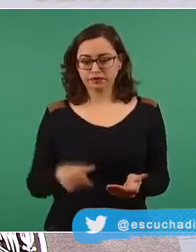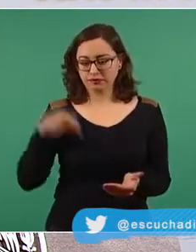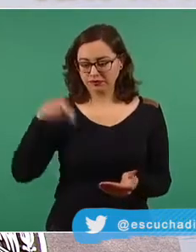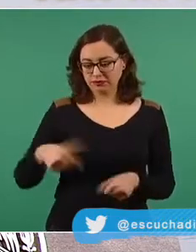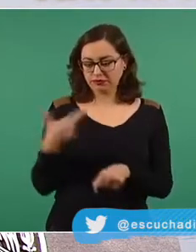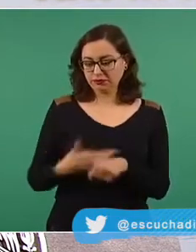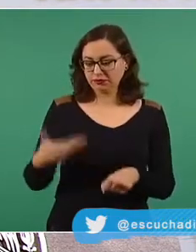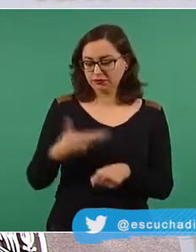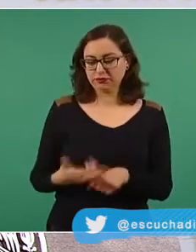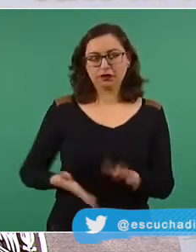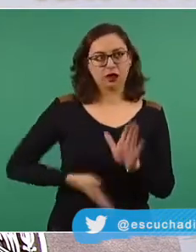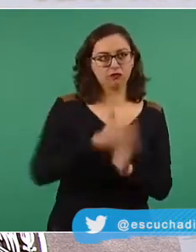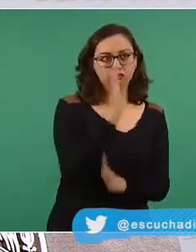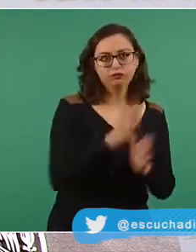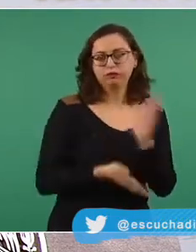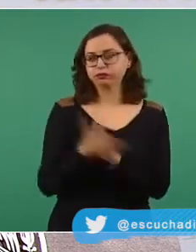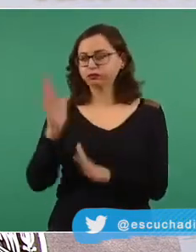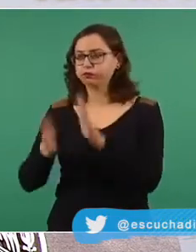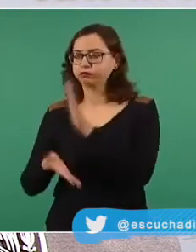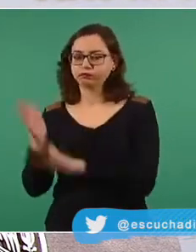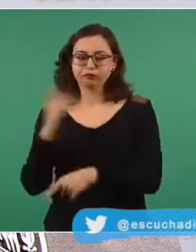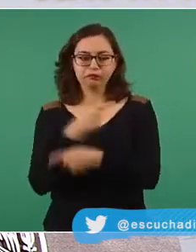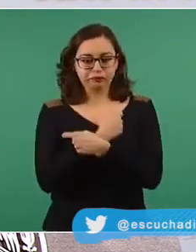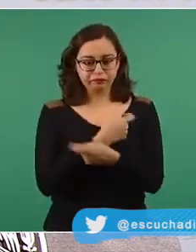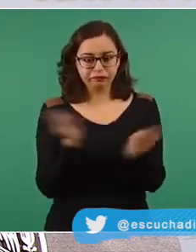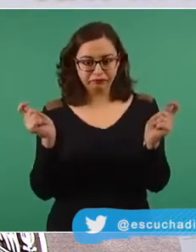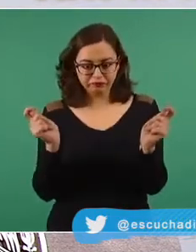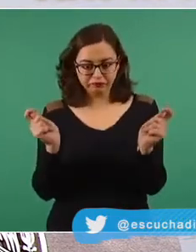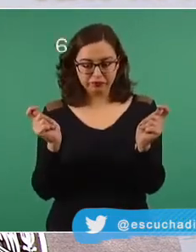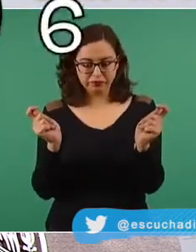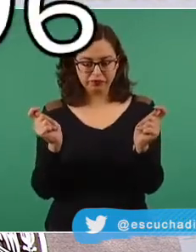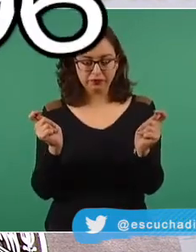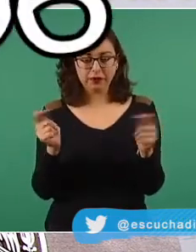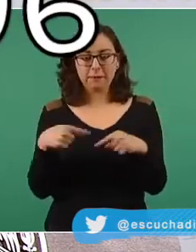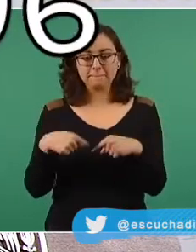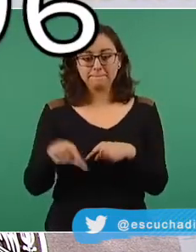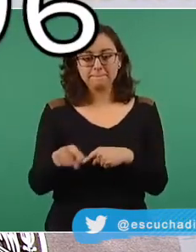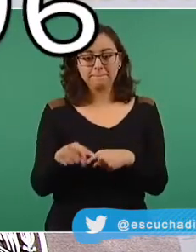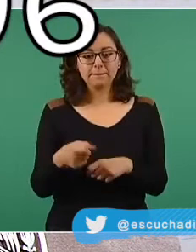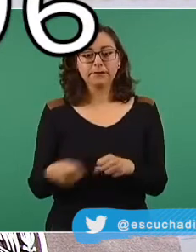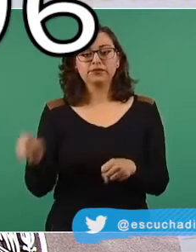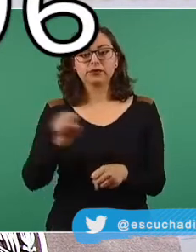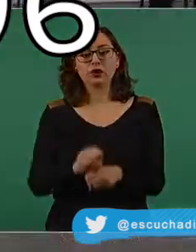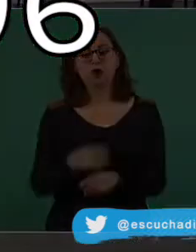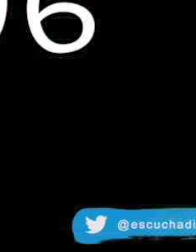793.386 dosis de vacunas contra COVID-19 y en todo el país se han aplicado